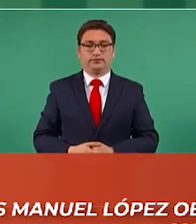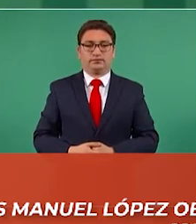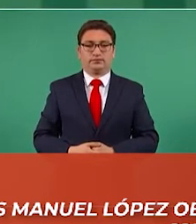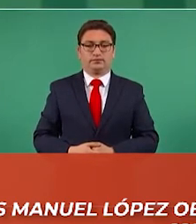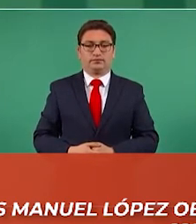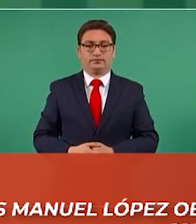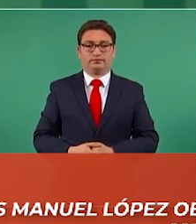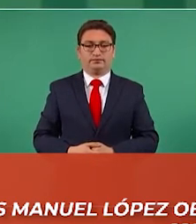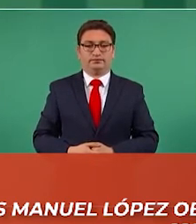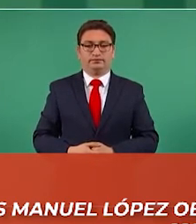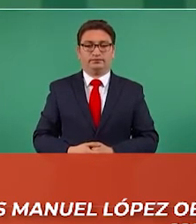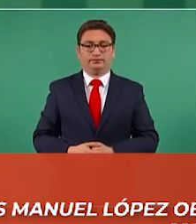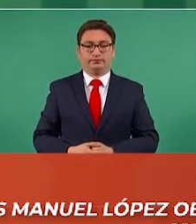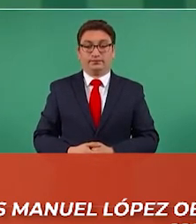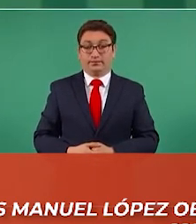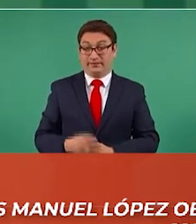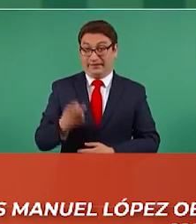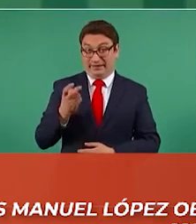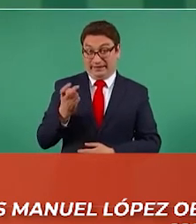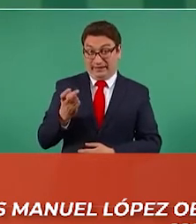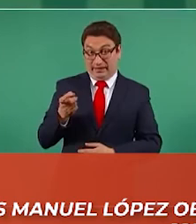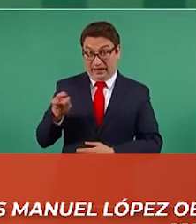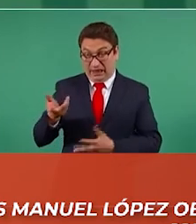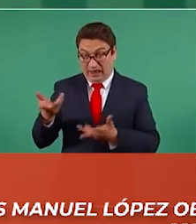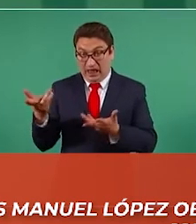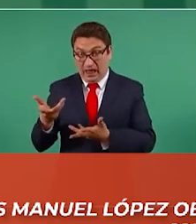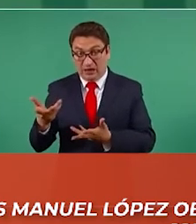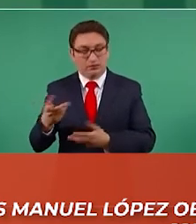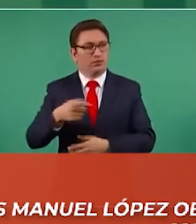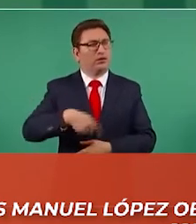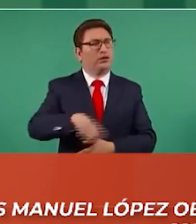atentado a la democracia.